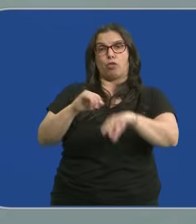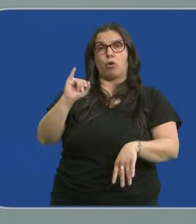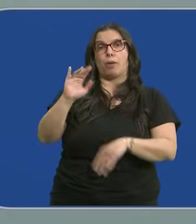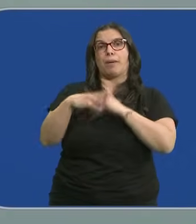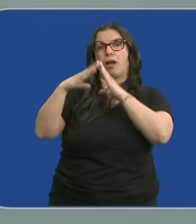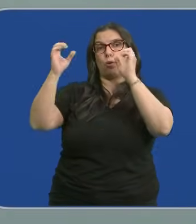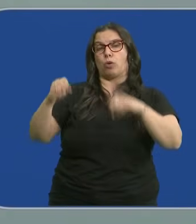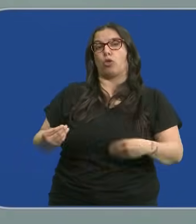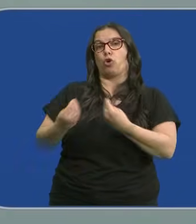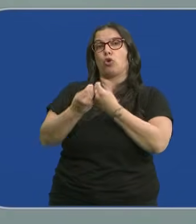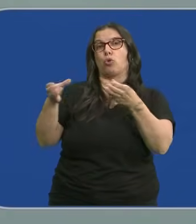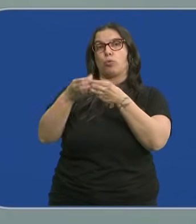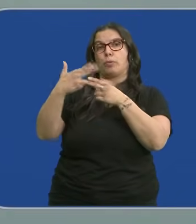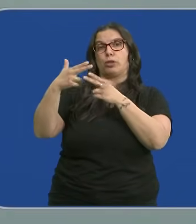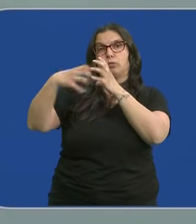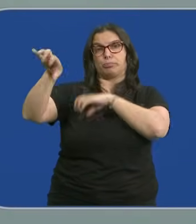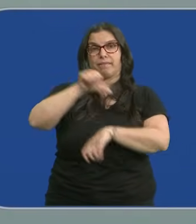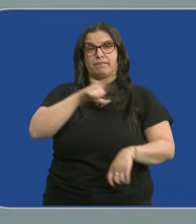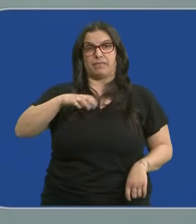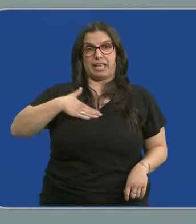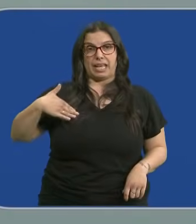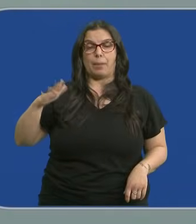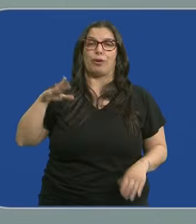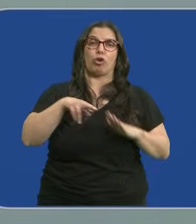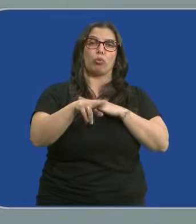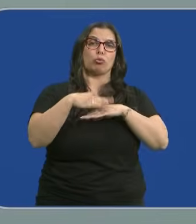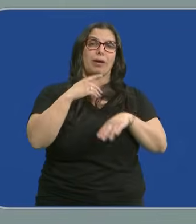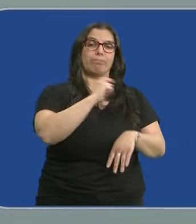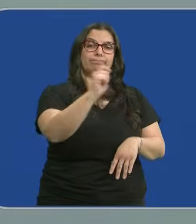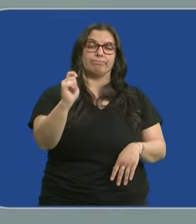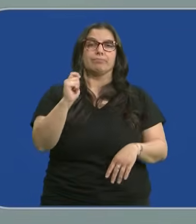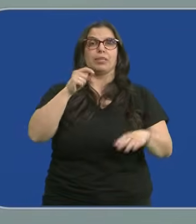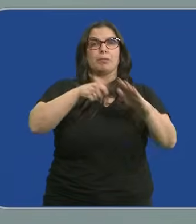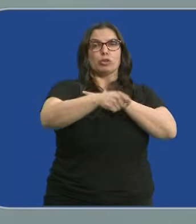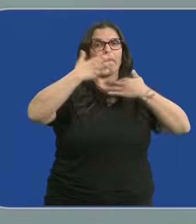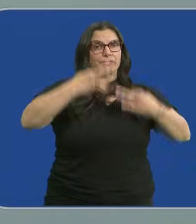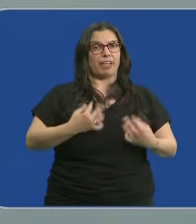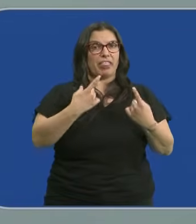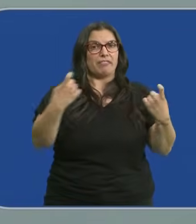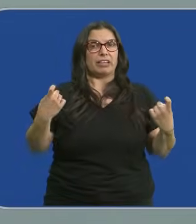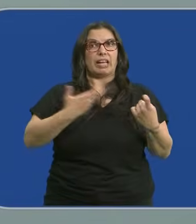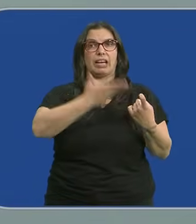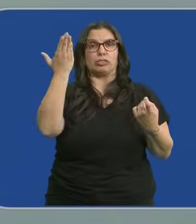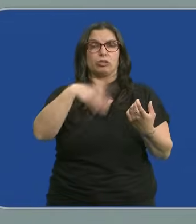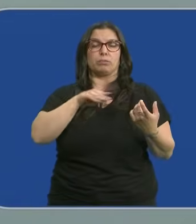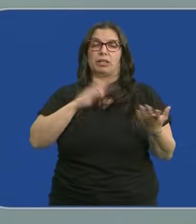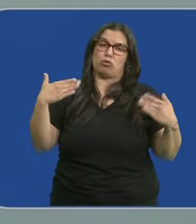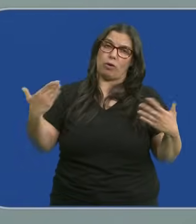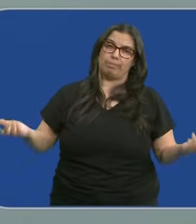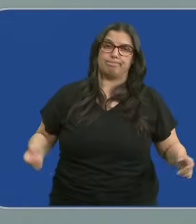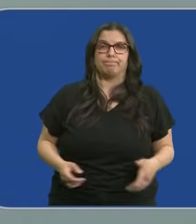que haya un acuerdo con los partidos separatistas, pero no tiene recursos para garantizar inversiones que son necesarias en el conjunto de